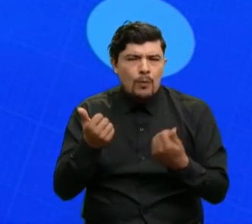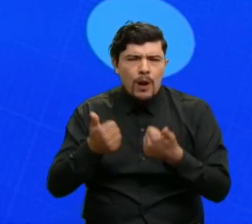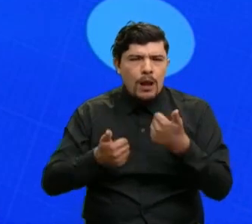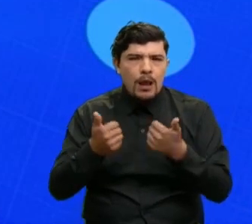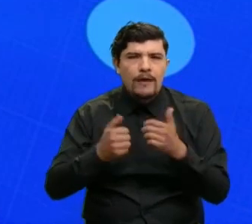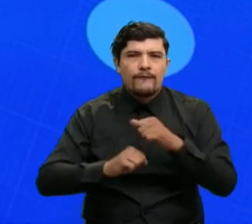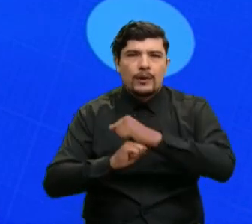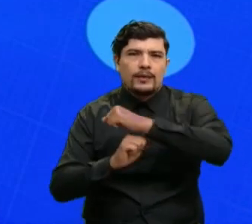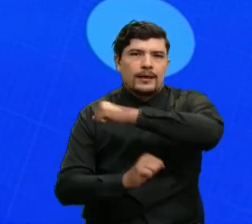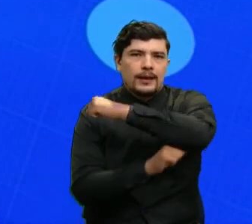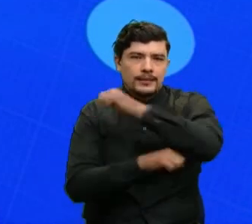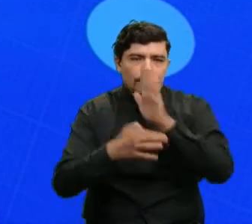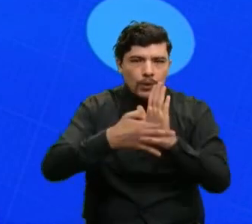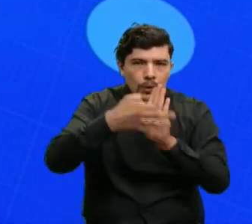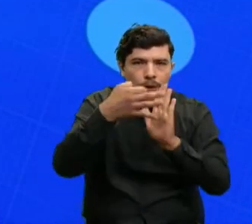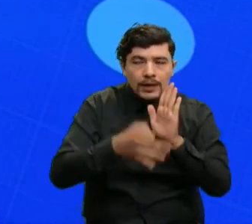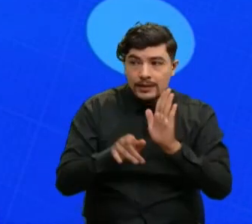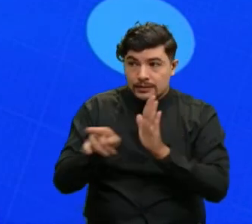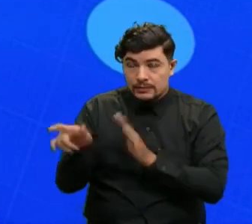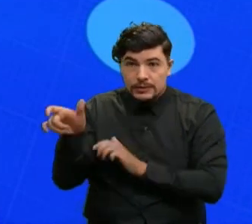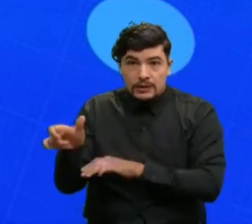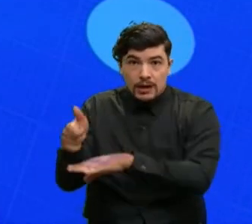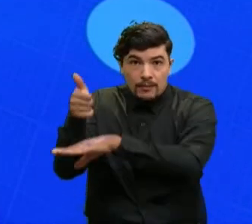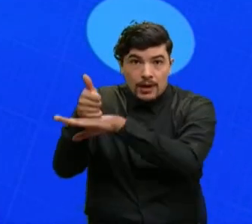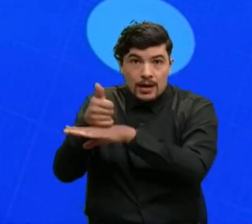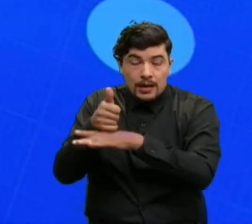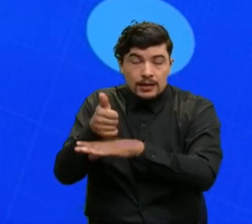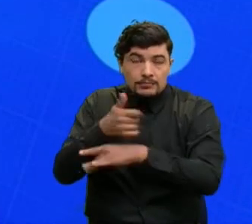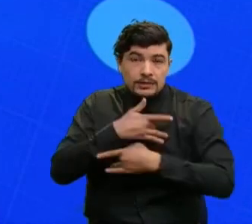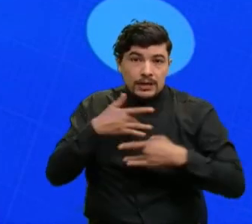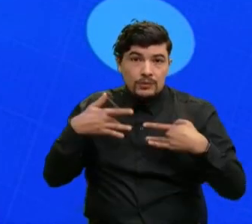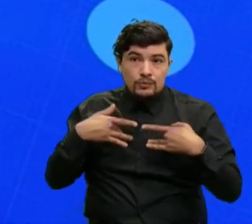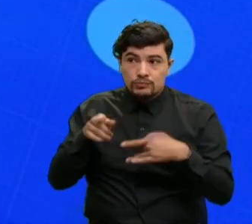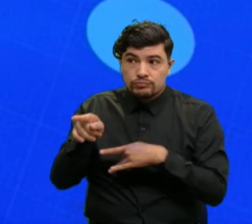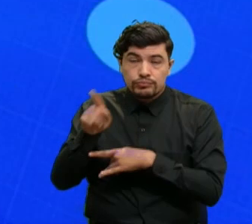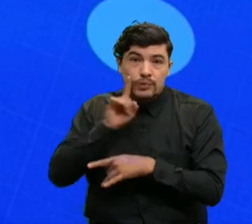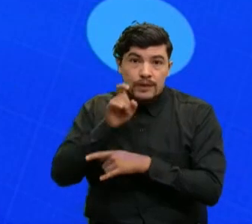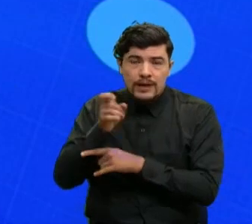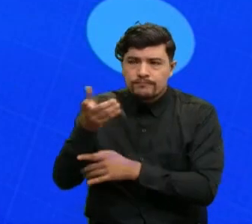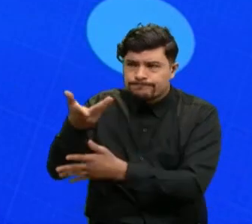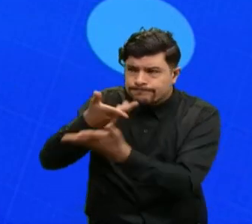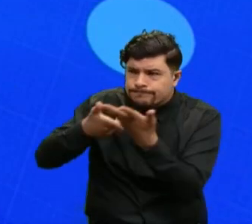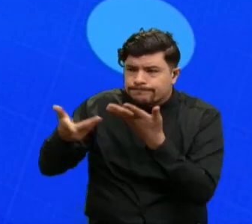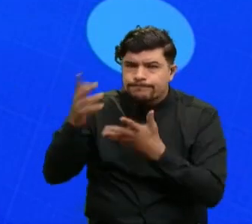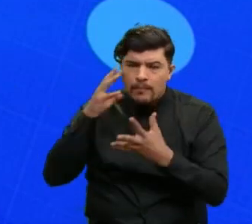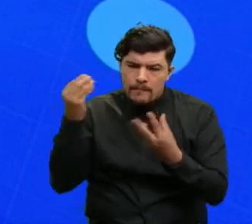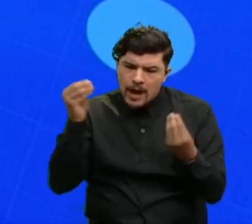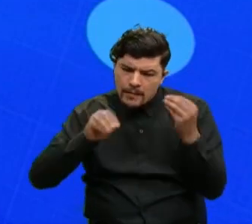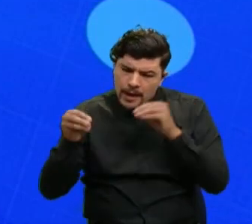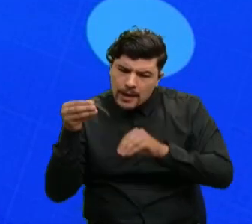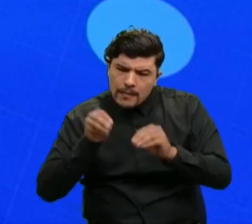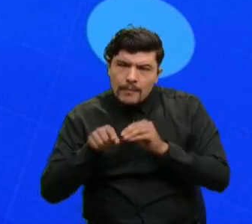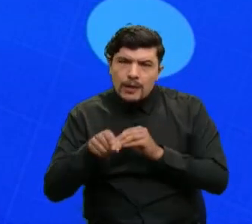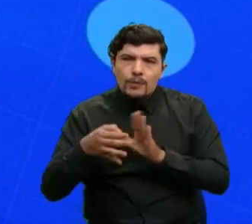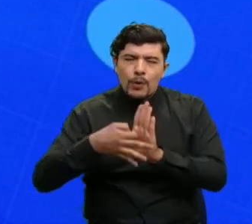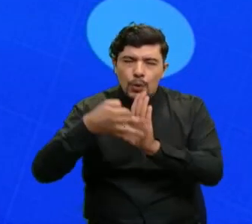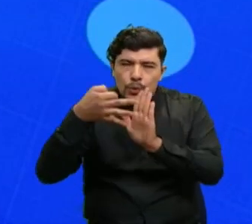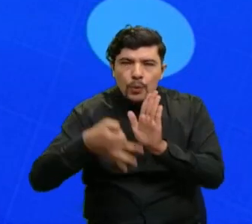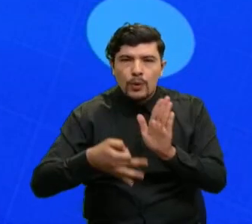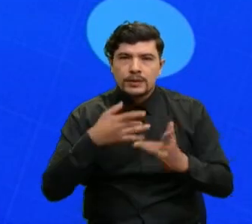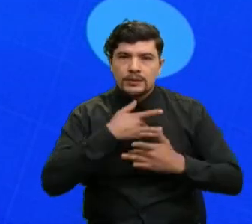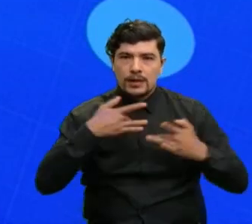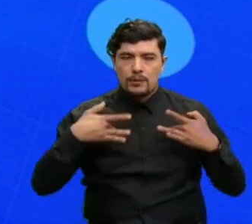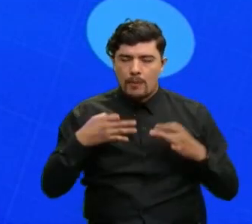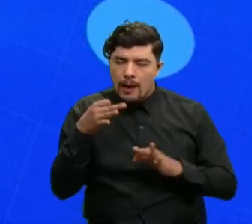de Salud de Bucaramanga, el doctor Juan José Rey, lo que es la inspección y la vigilancia de esos protocolos de bioseguridad para que cumplamos